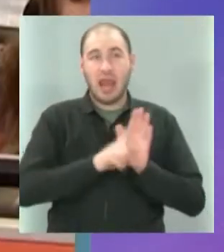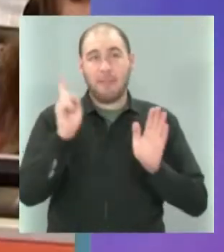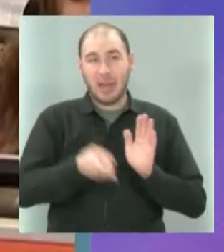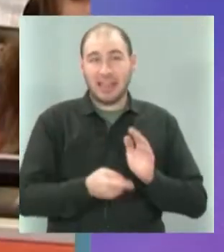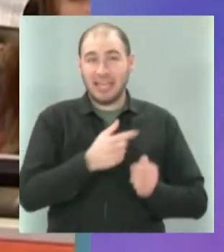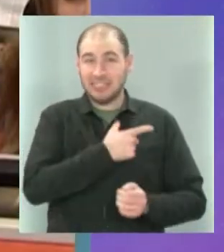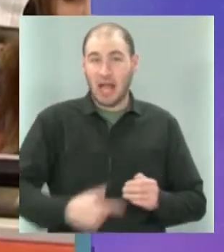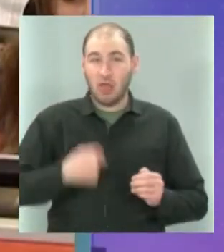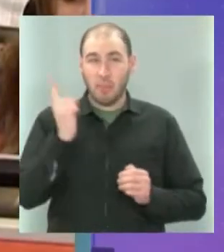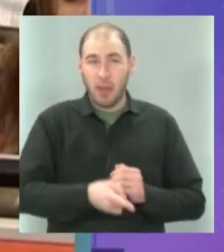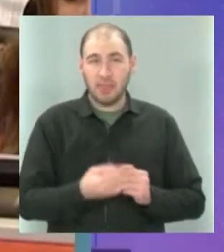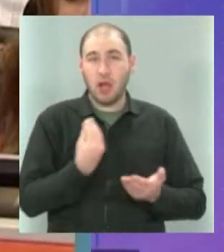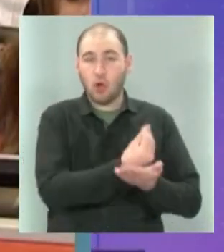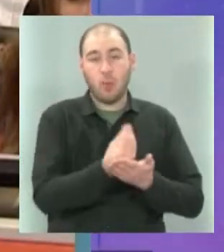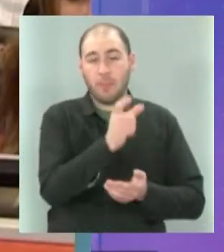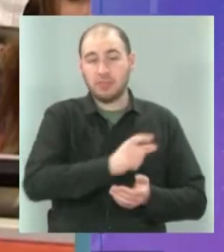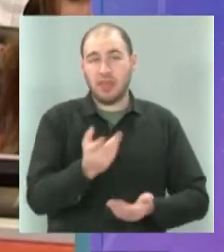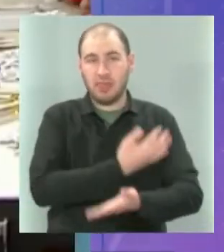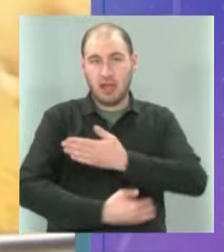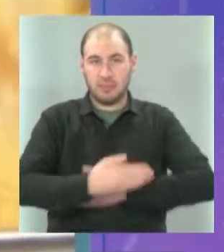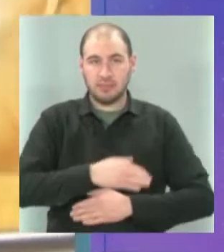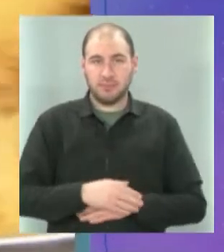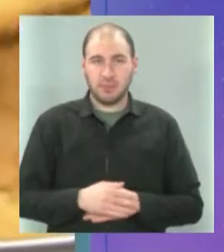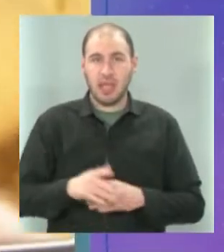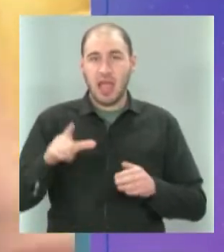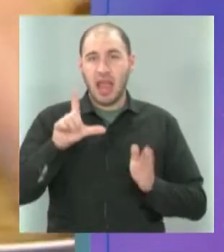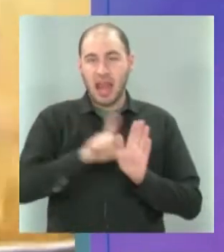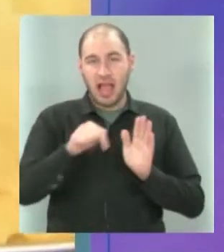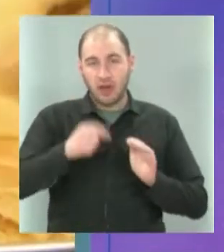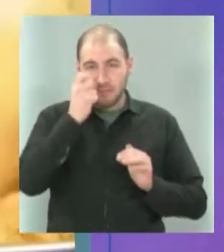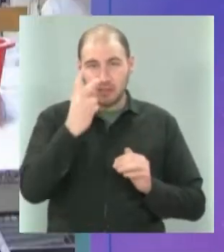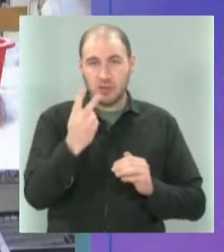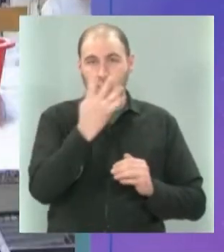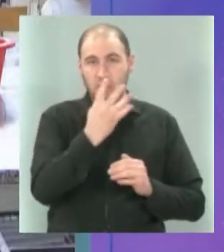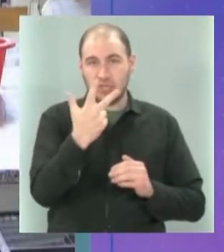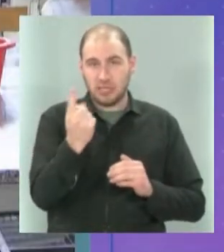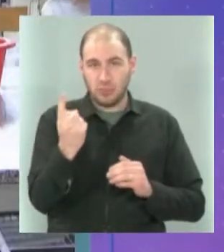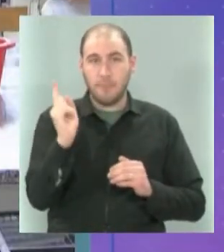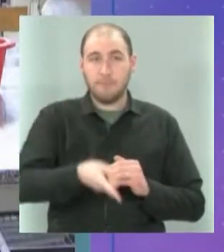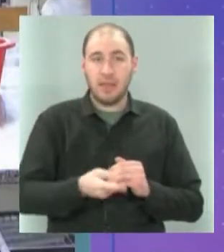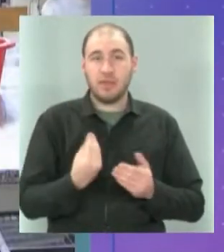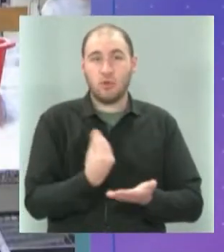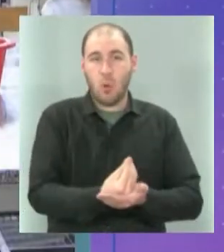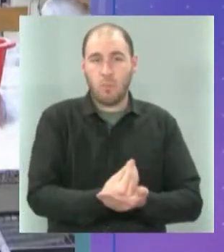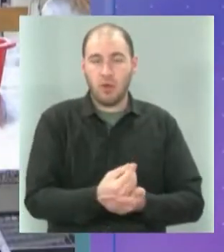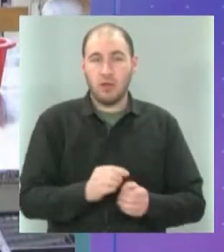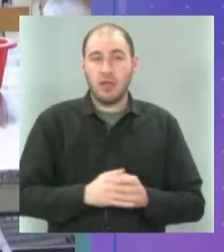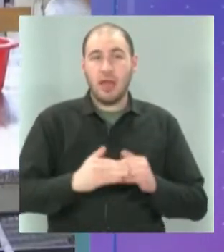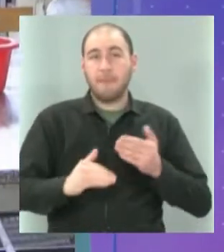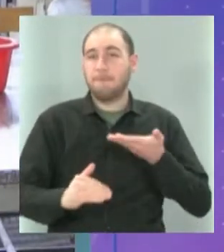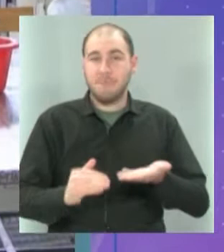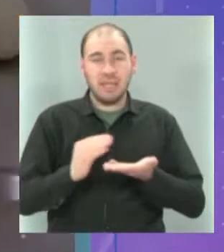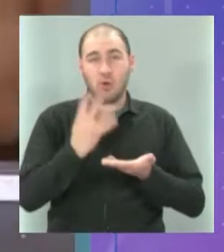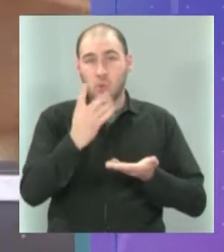al Estado a cumplir con un cupo para personas con discapacidad. La ley vigente es la 22431, que establece un cupo de no menos